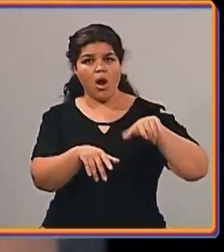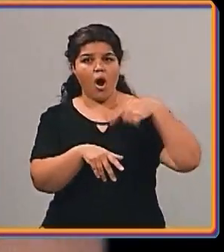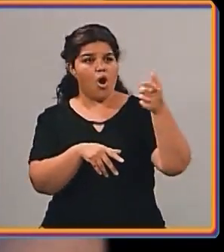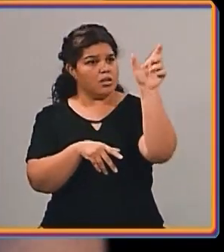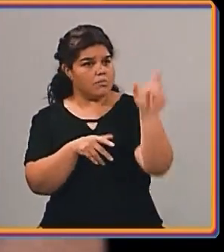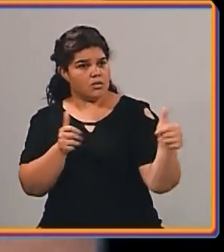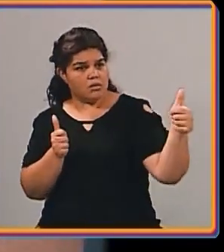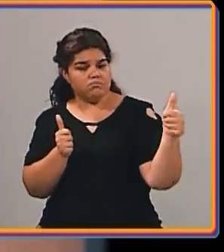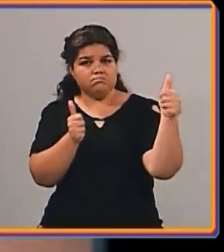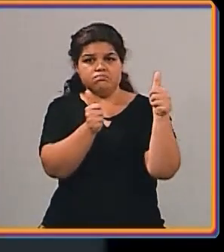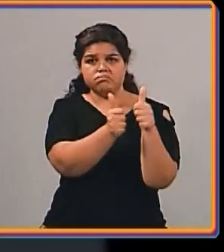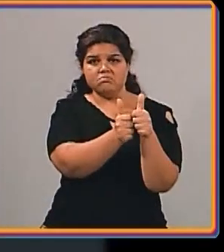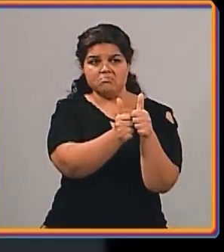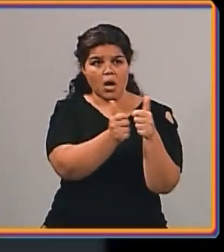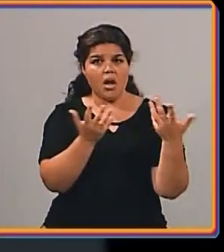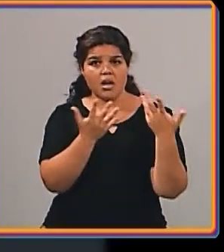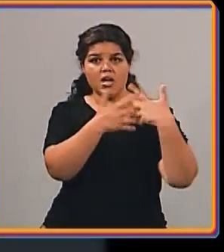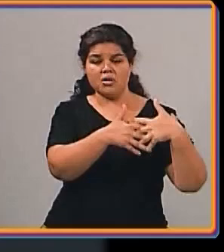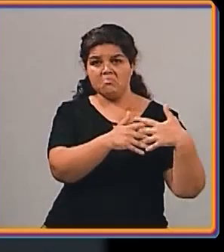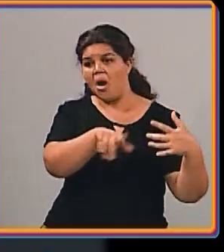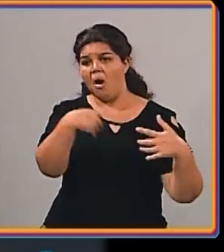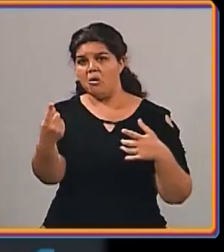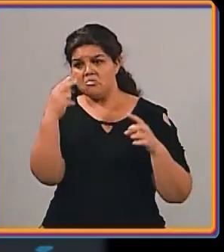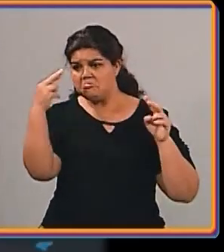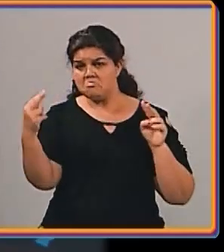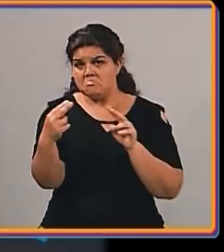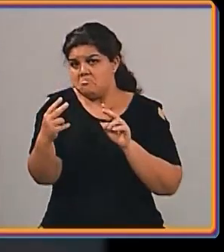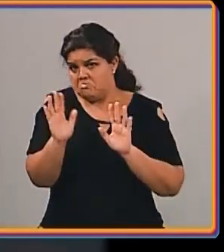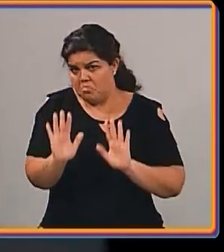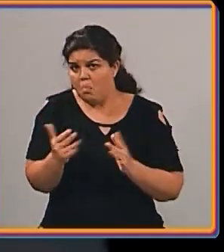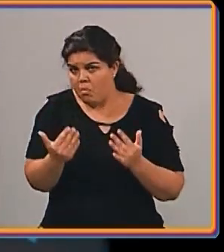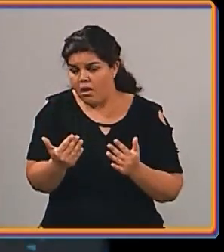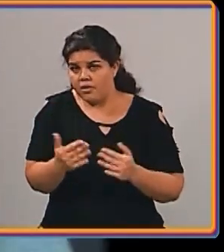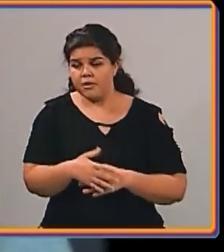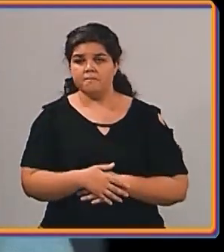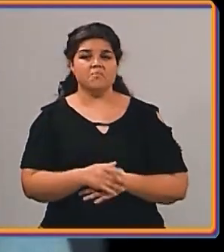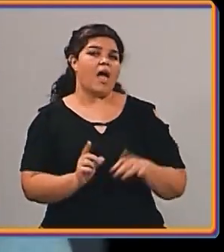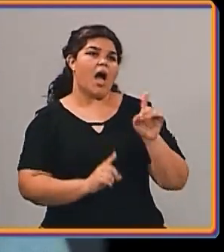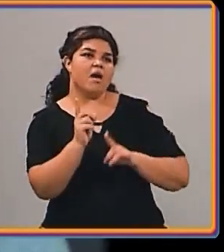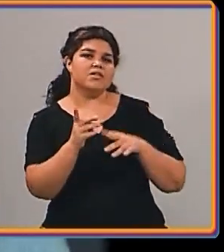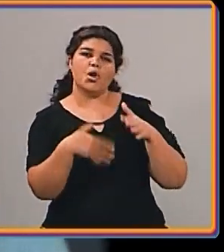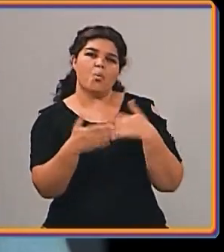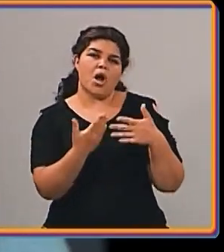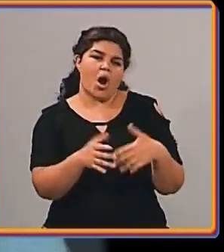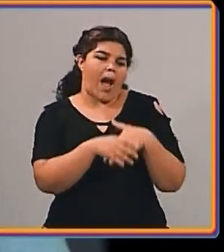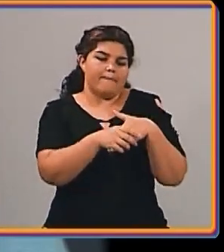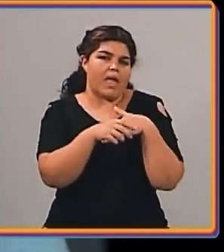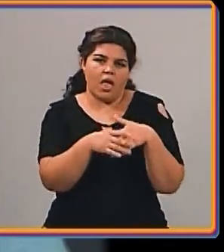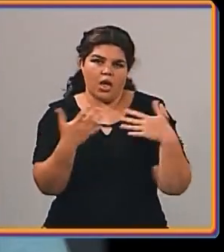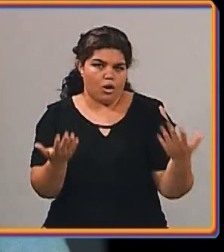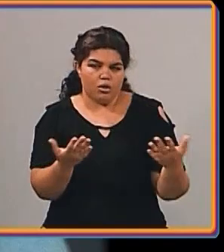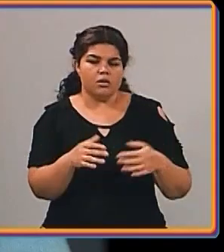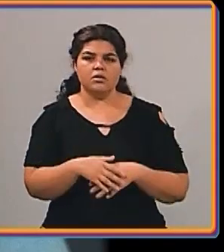espacio y otro lugar no tenemos nada en común. Vieron que cuando estás jugando con un amigo, amiga, amigue, y de golpe alguien